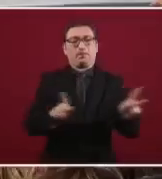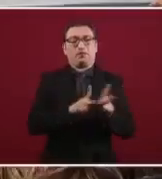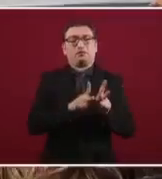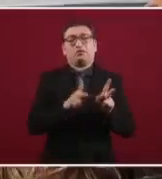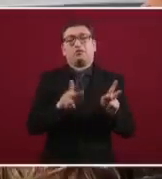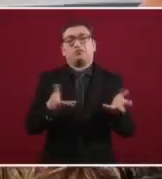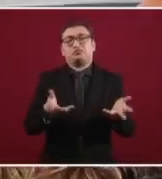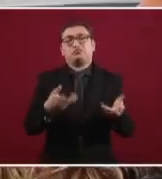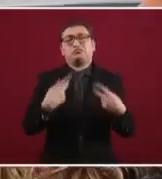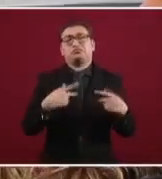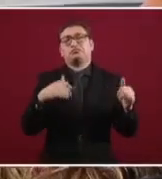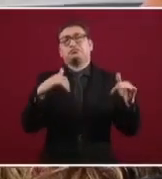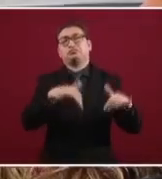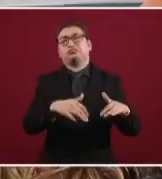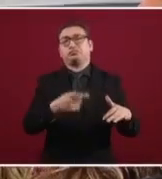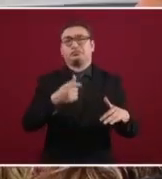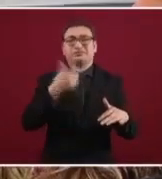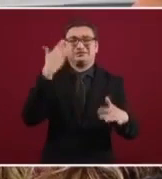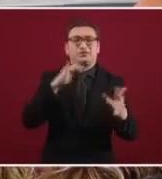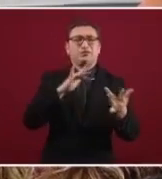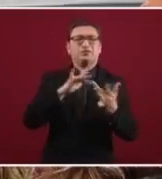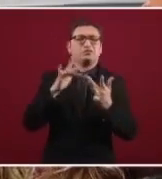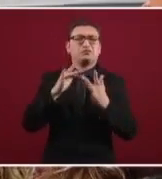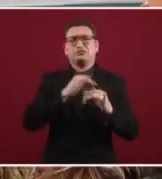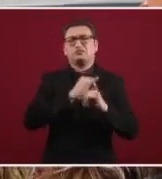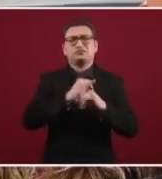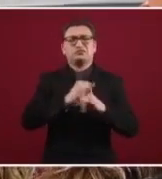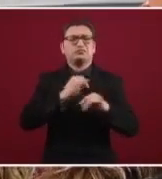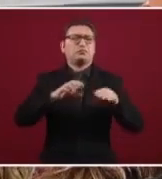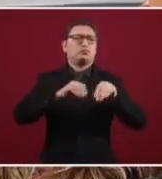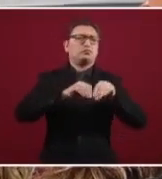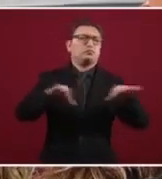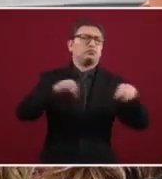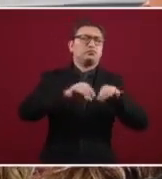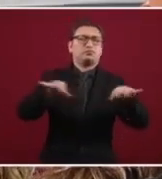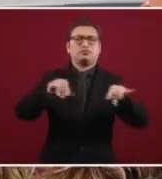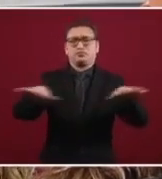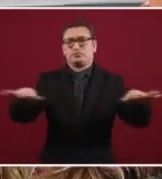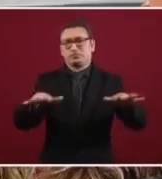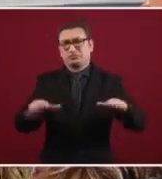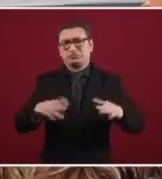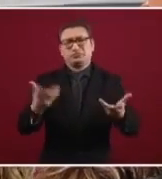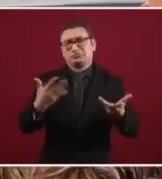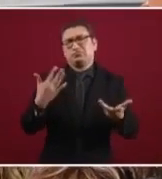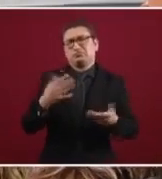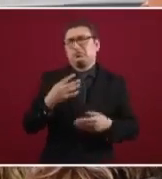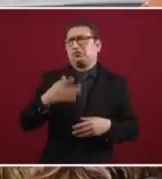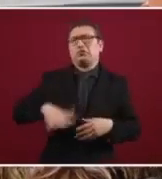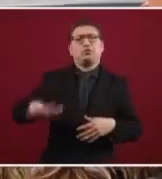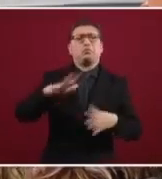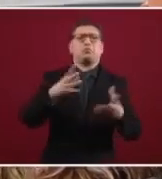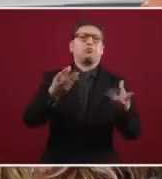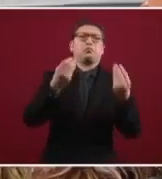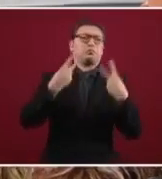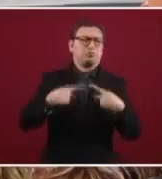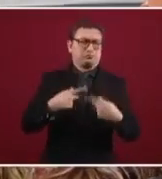con las benditas redes sociales, con los medios de comunicación, se enteran